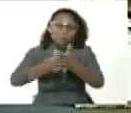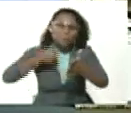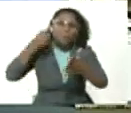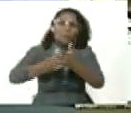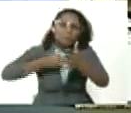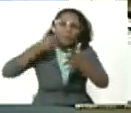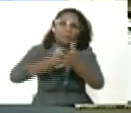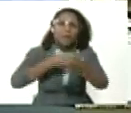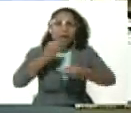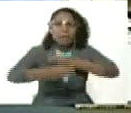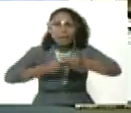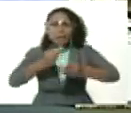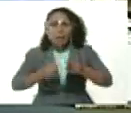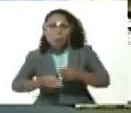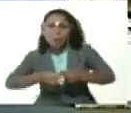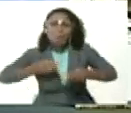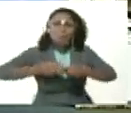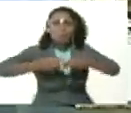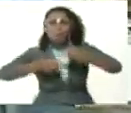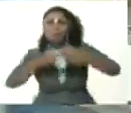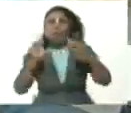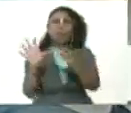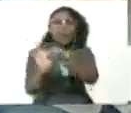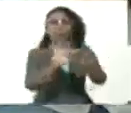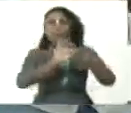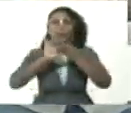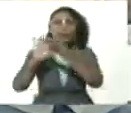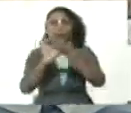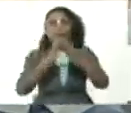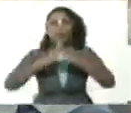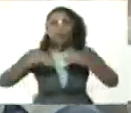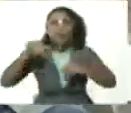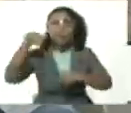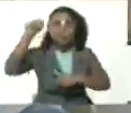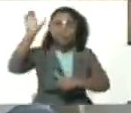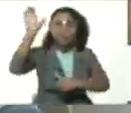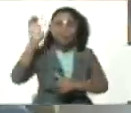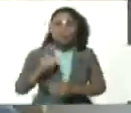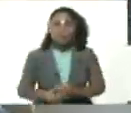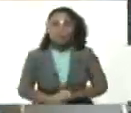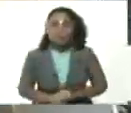en construir con la unión de todo el país.